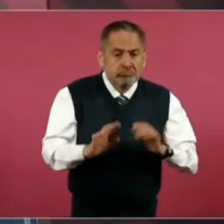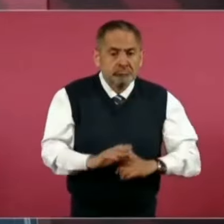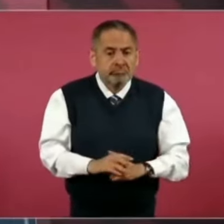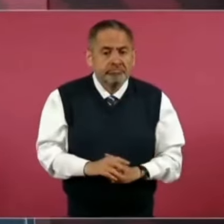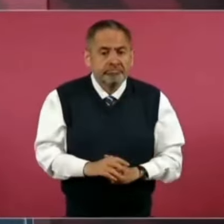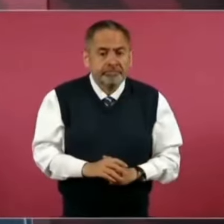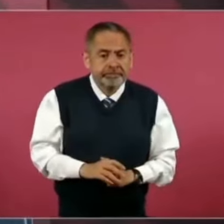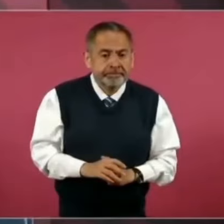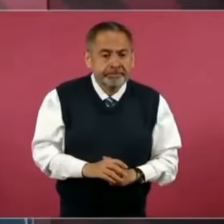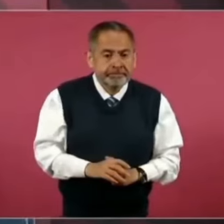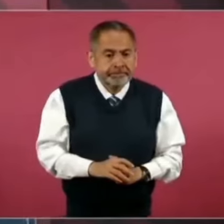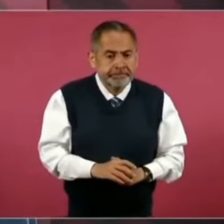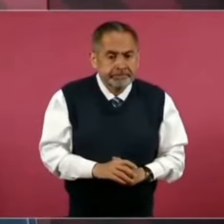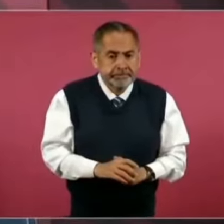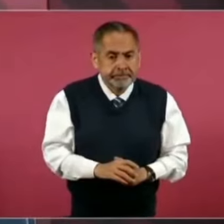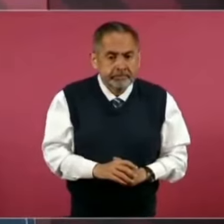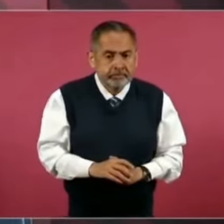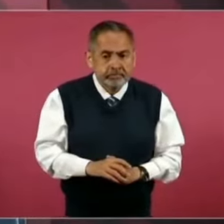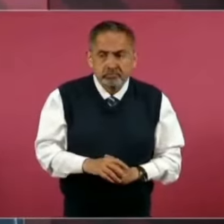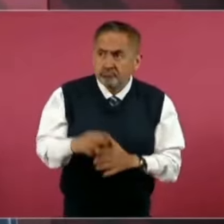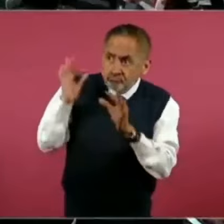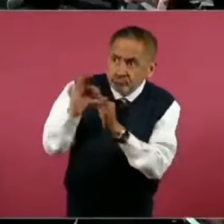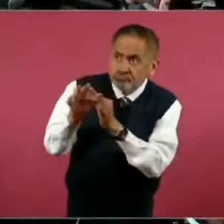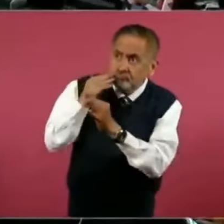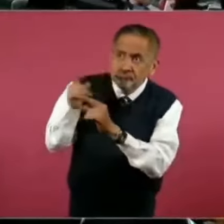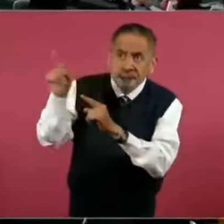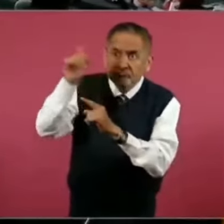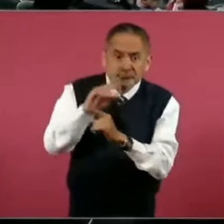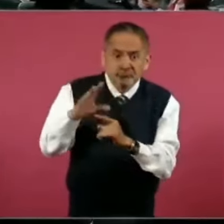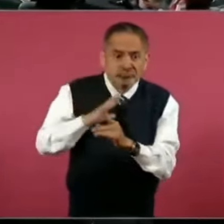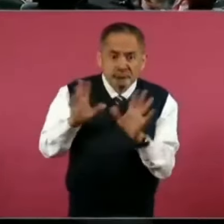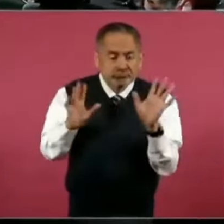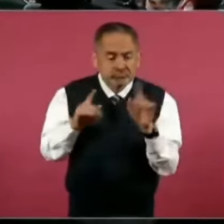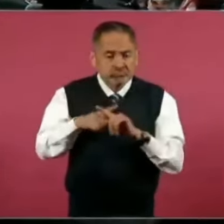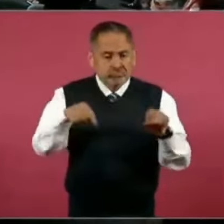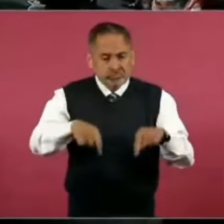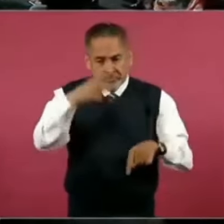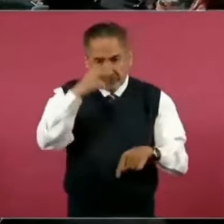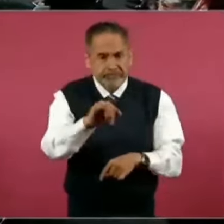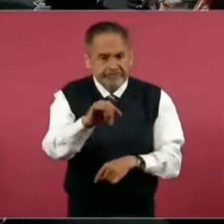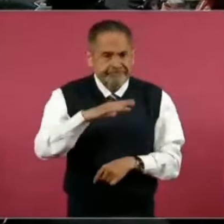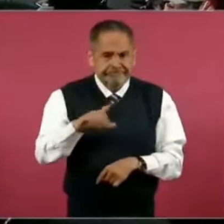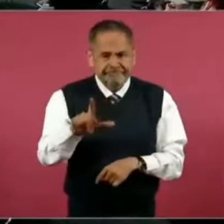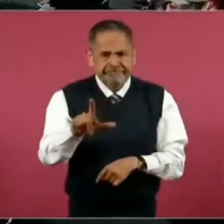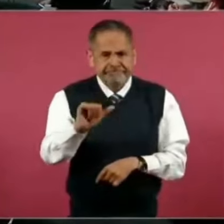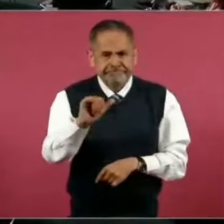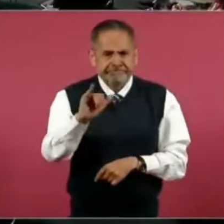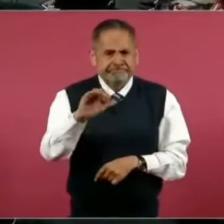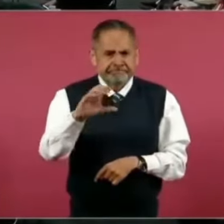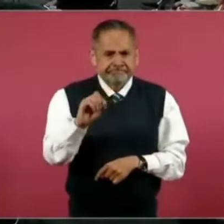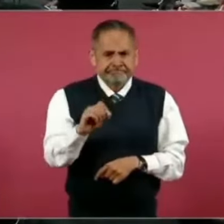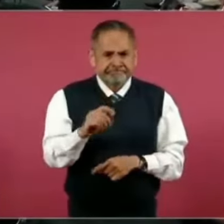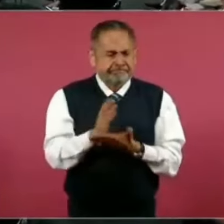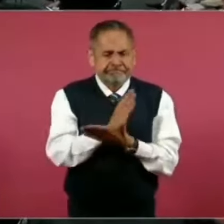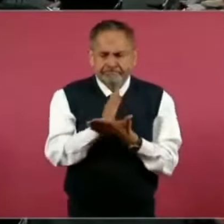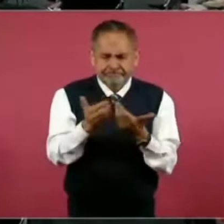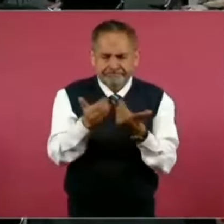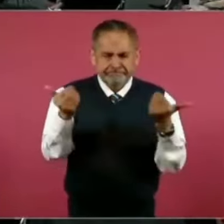no se aplica. Y hay que también entender,